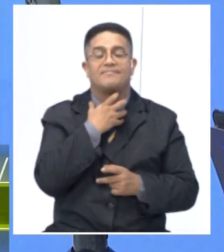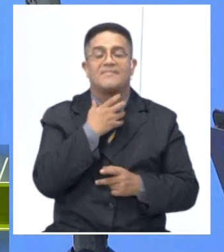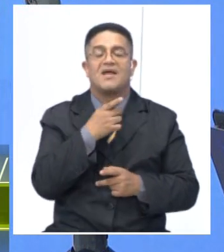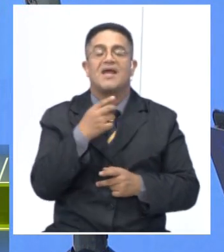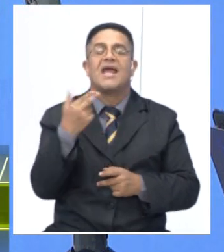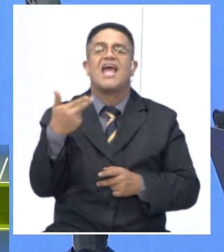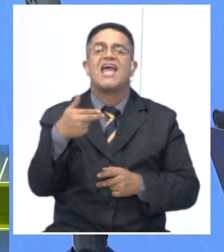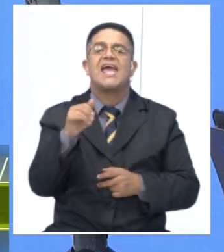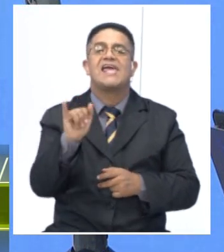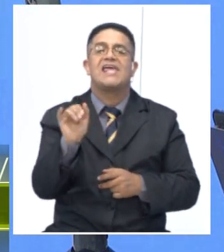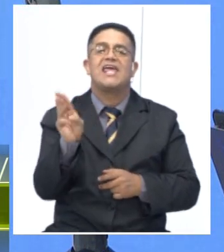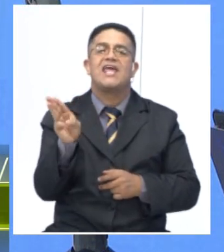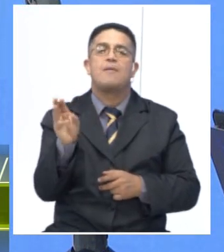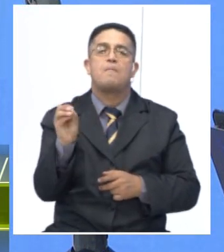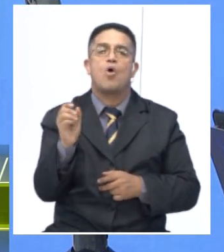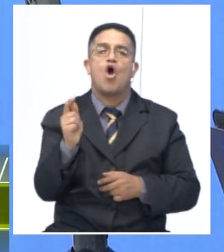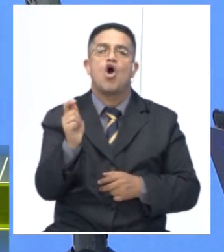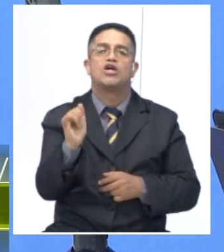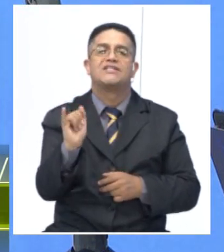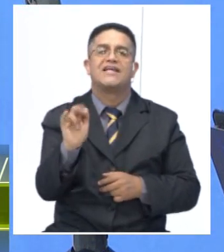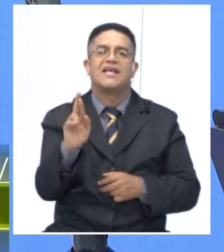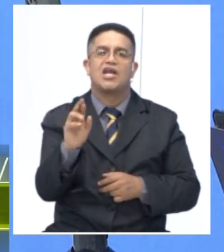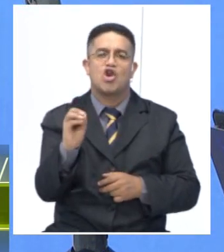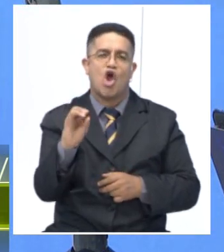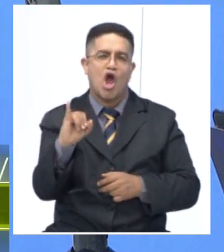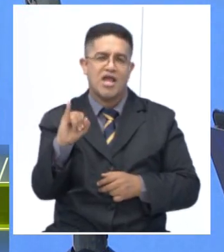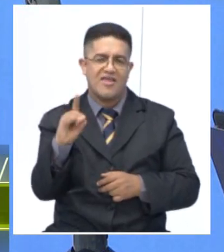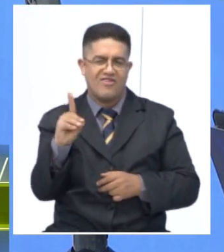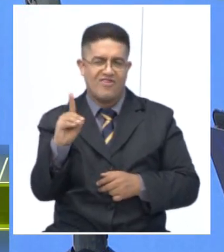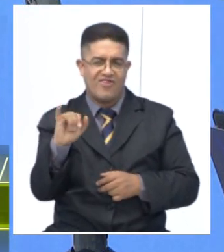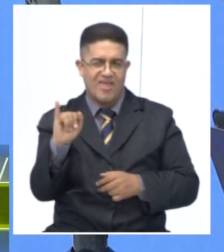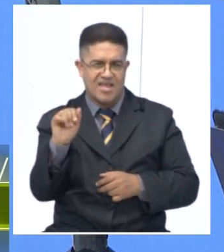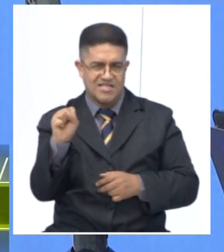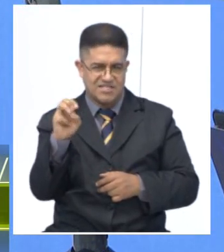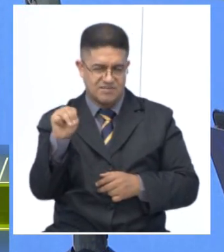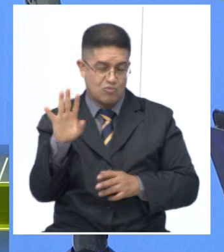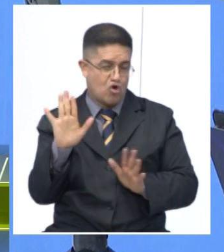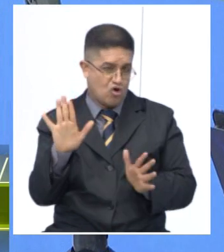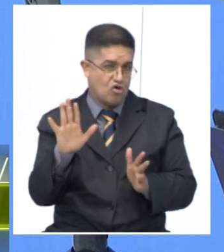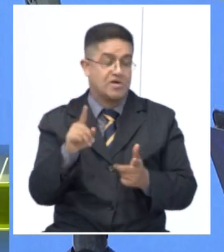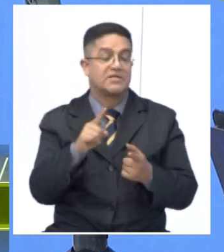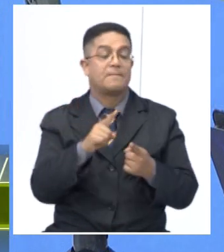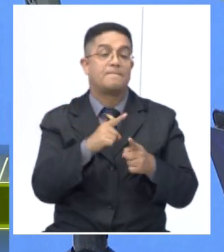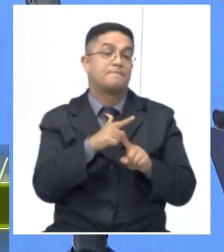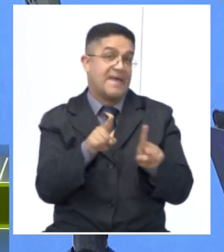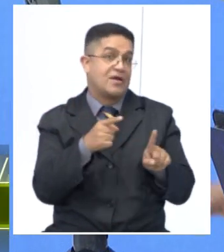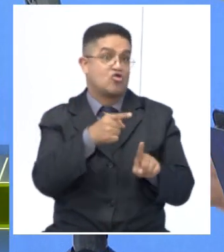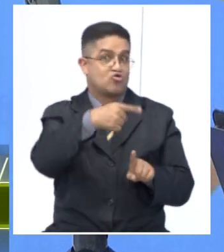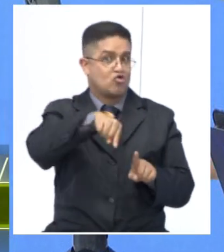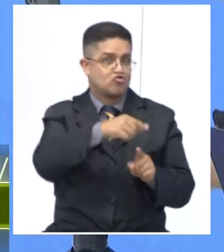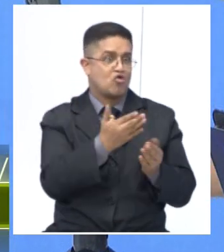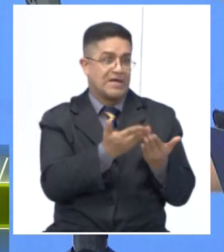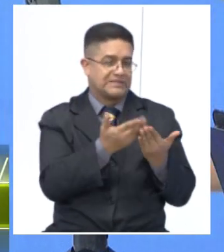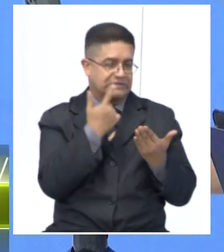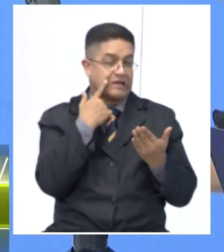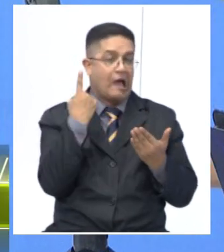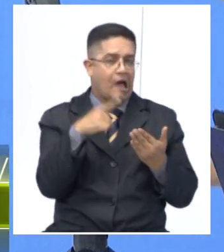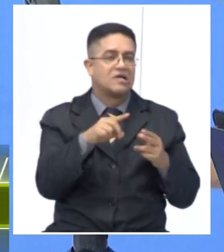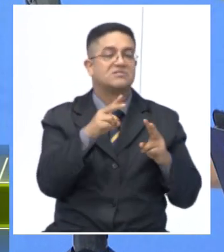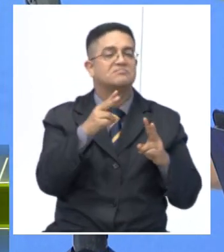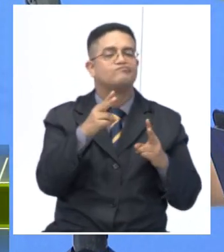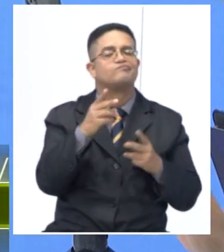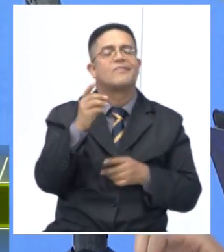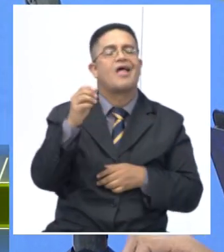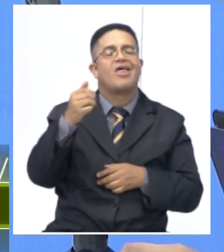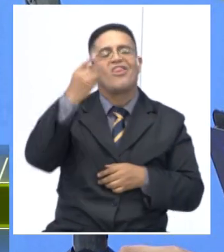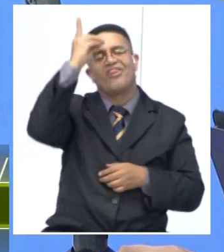repente otra discapacidad. ¿Qué pasa? Que de acuerdo a la literatura, lo que uno estudia, están más descritos discapacidades intelectuales